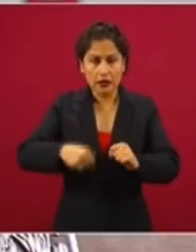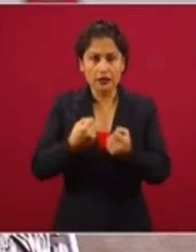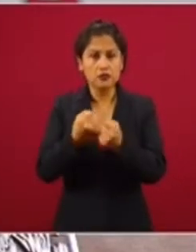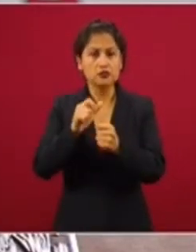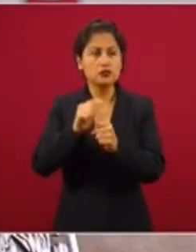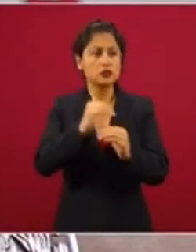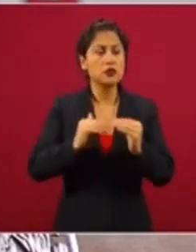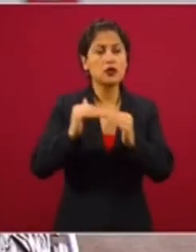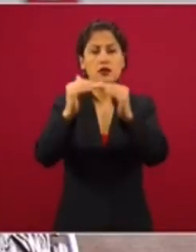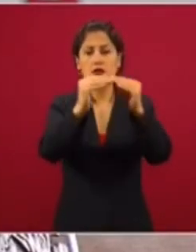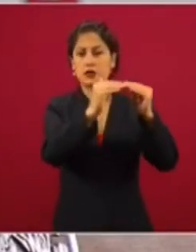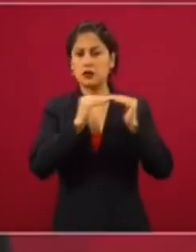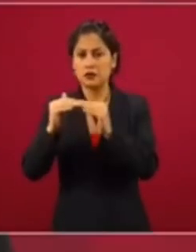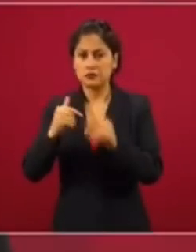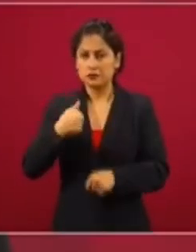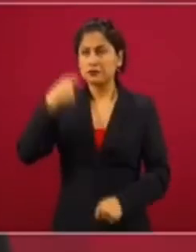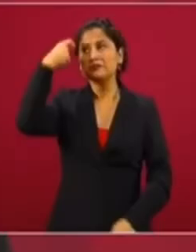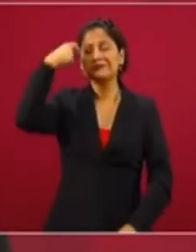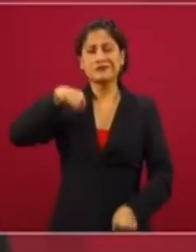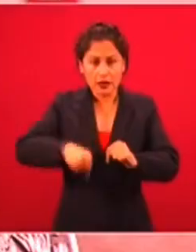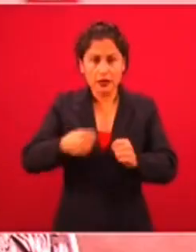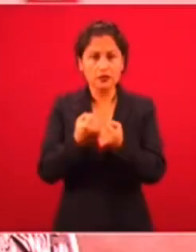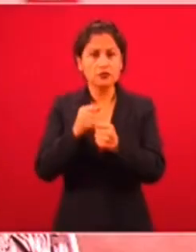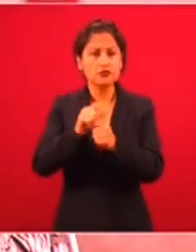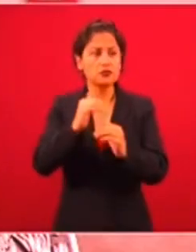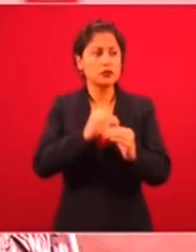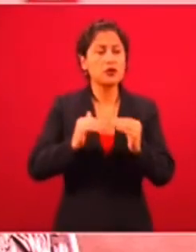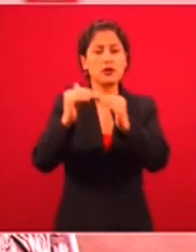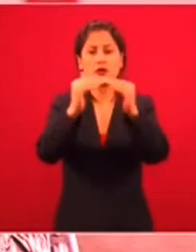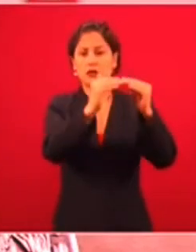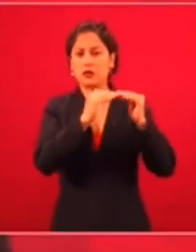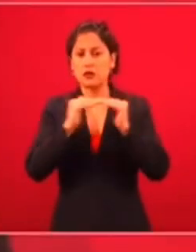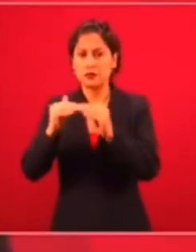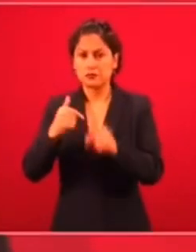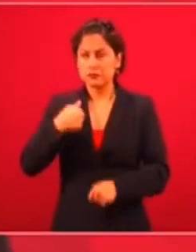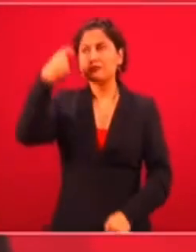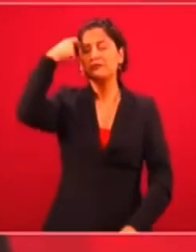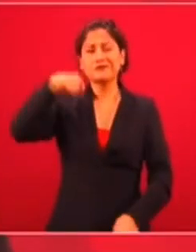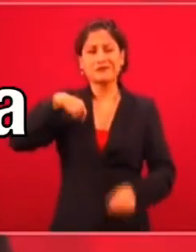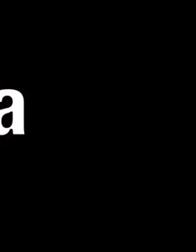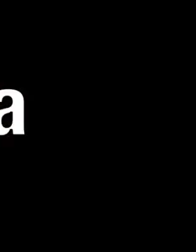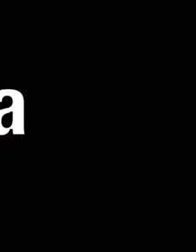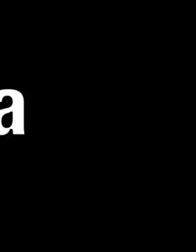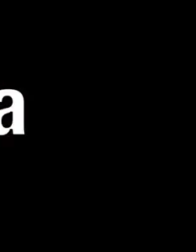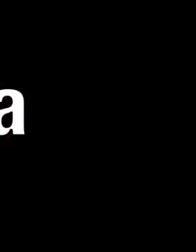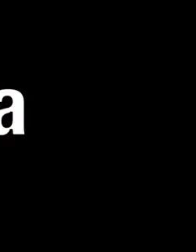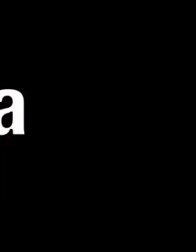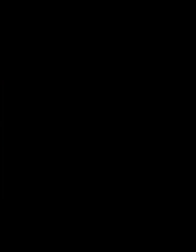Lo tengo en mi conciencia tranquila, eso es lo que puedo decir. Lo tengo en mi conciencia tranquila, eso es lo que puedo decir. es que puedo Lo tengo en conciencia tranquila, puedo conciencia conciencia tranquila,